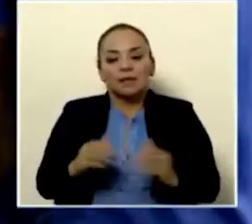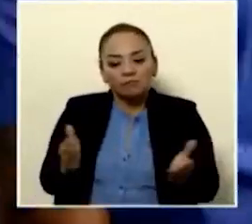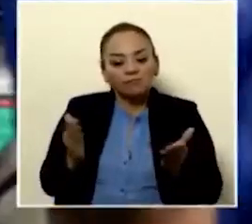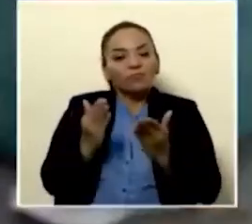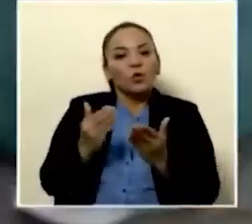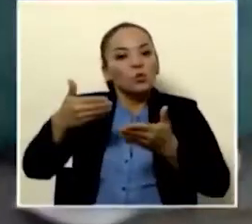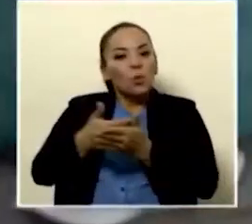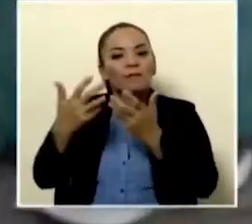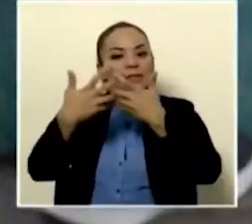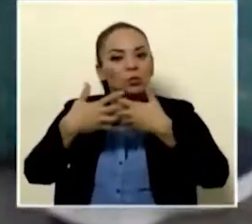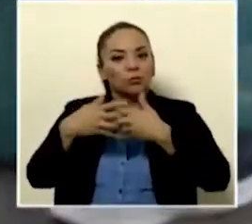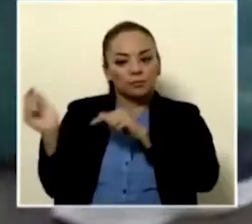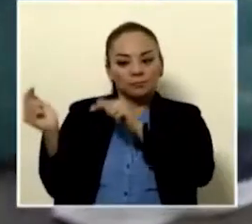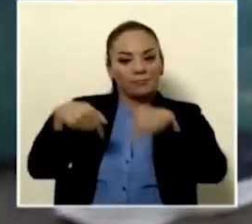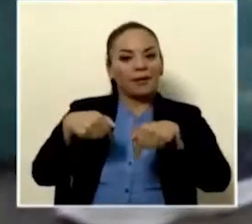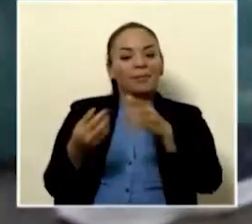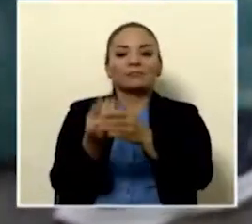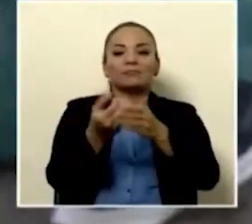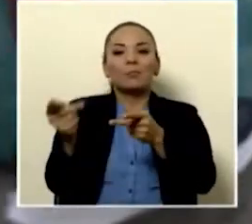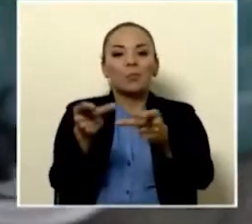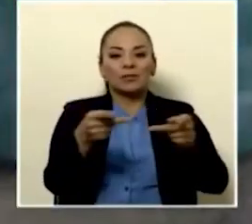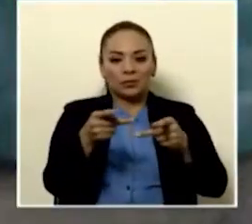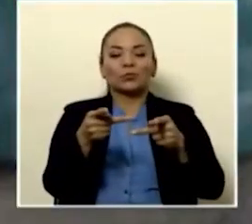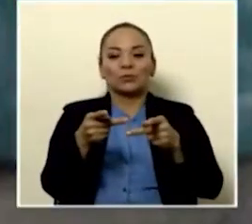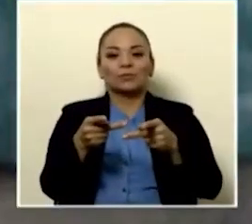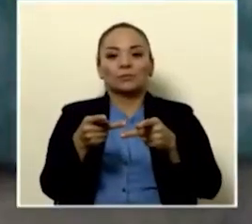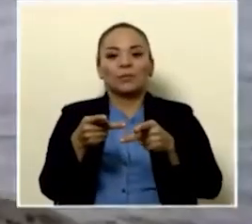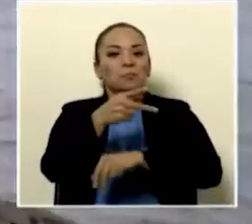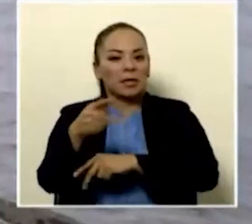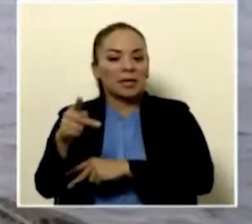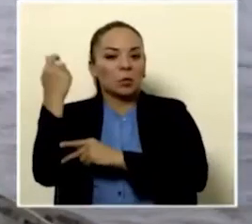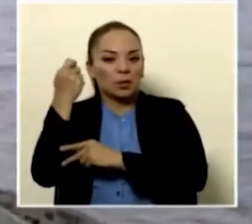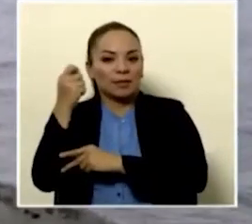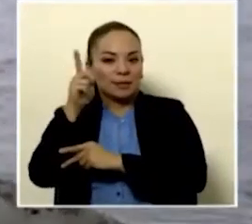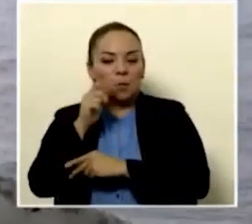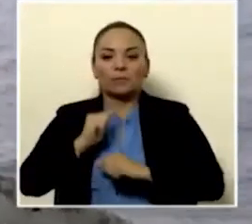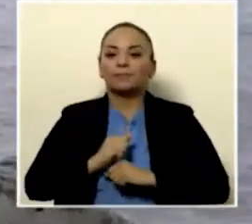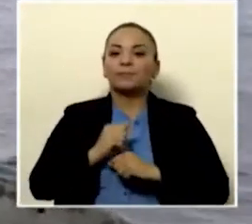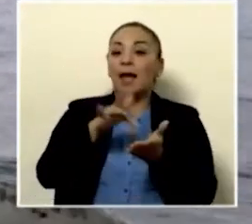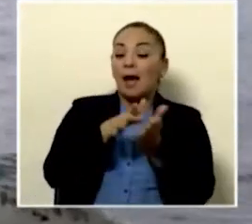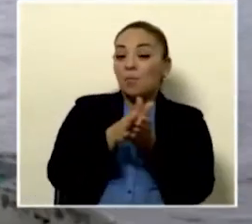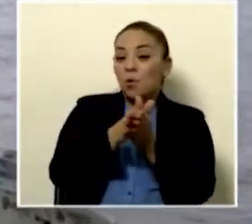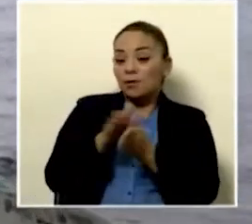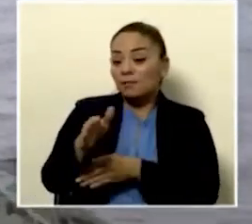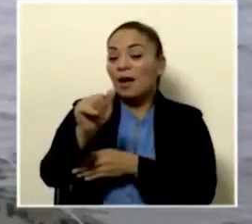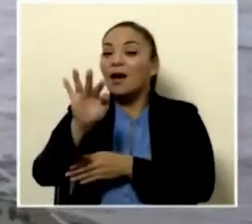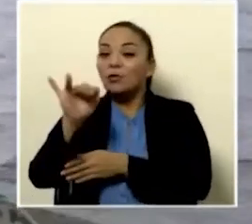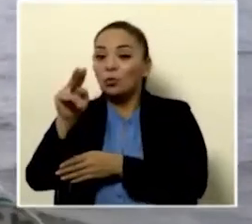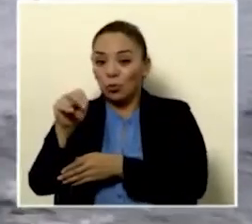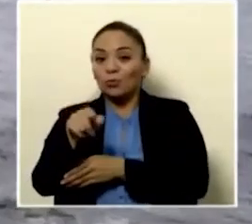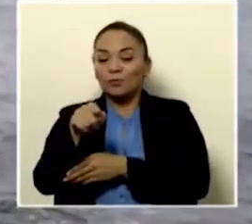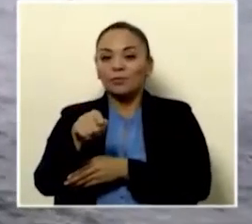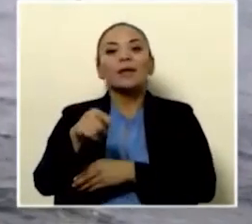industrias que generen más empleos en nuestras zonas costeras, aprovechar el recurso atunero que le corresponde al